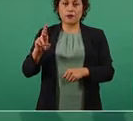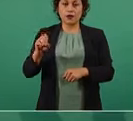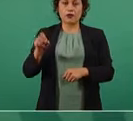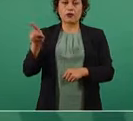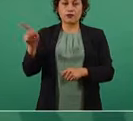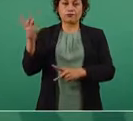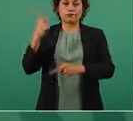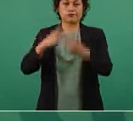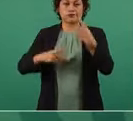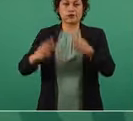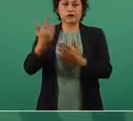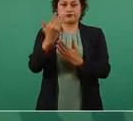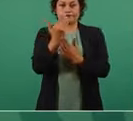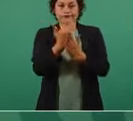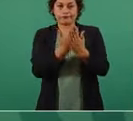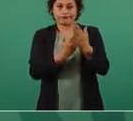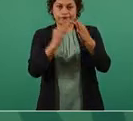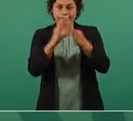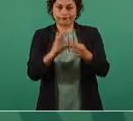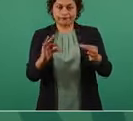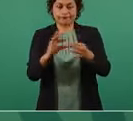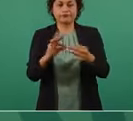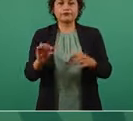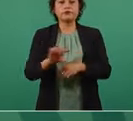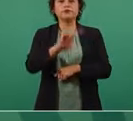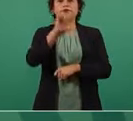informe. Luego vamos a ver los videos